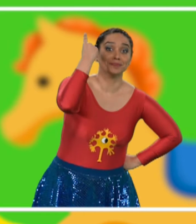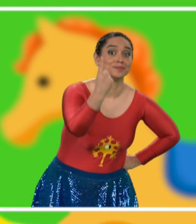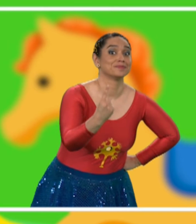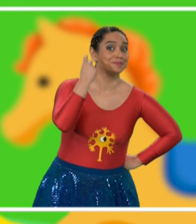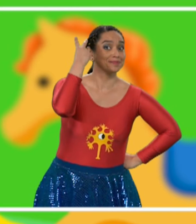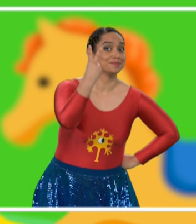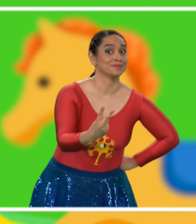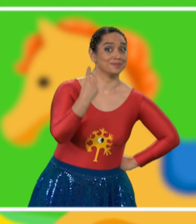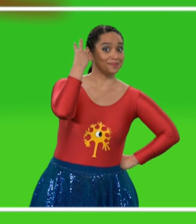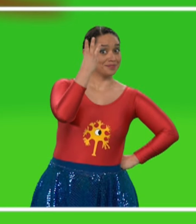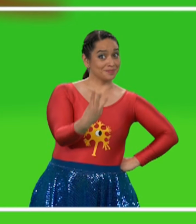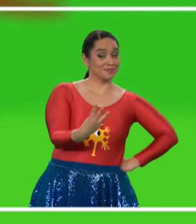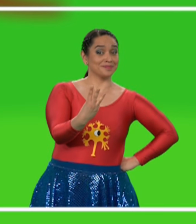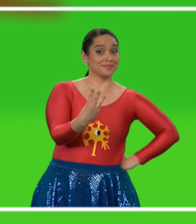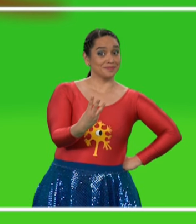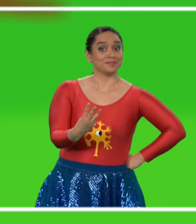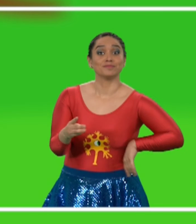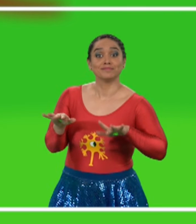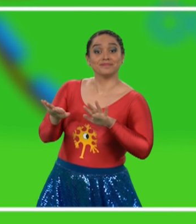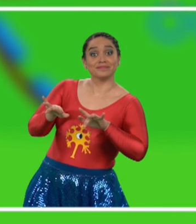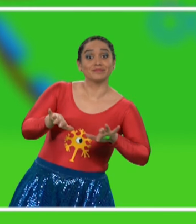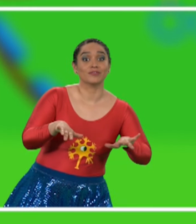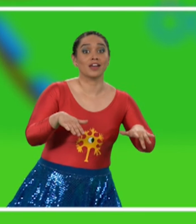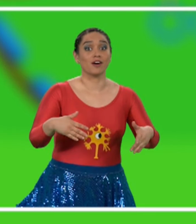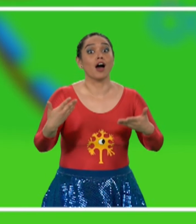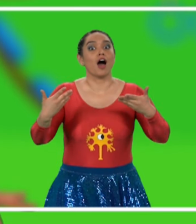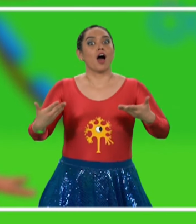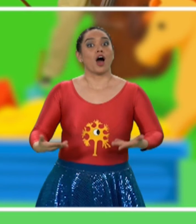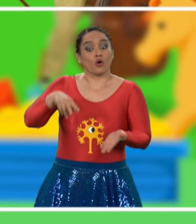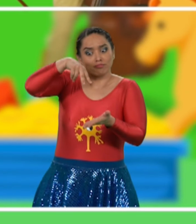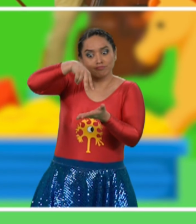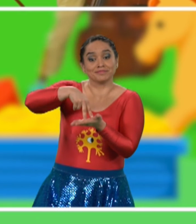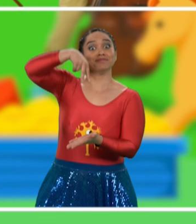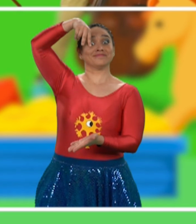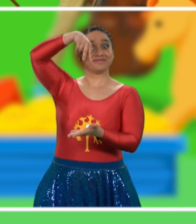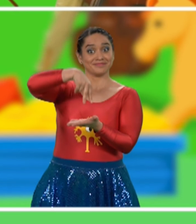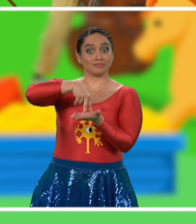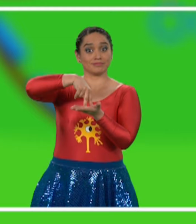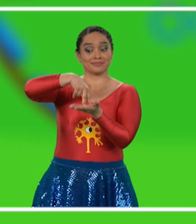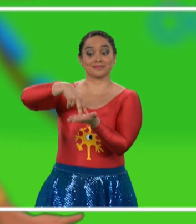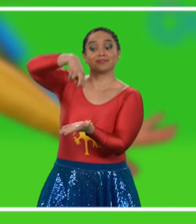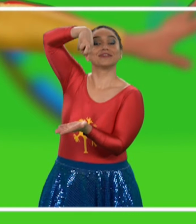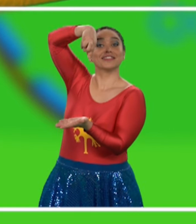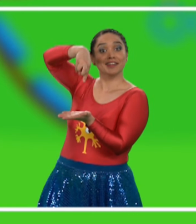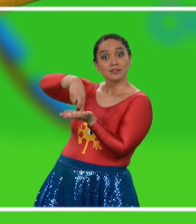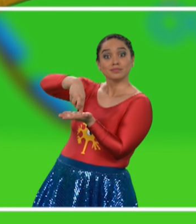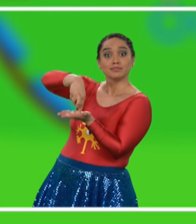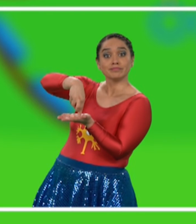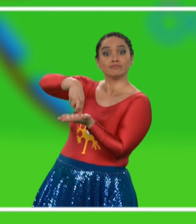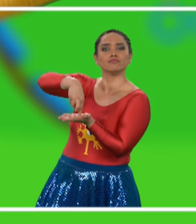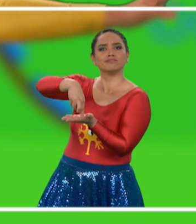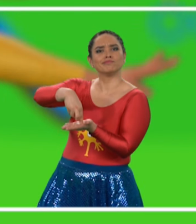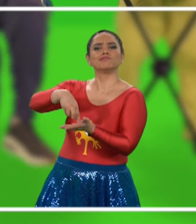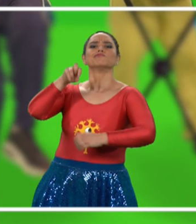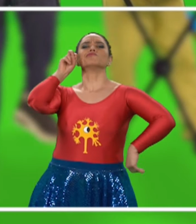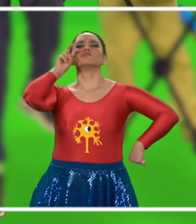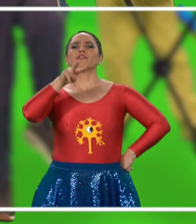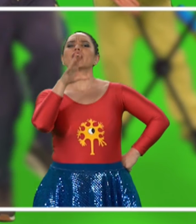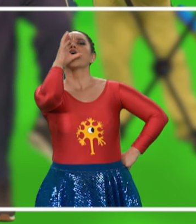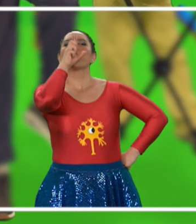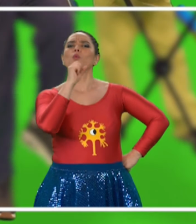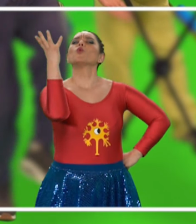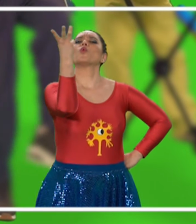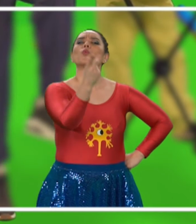aguantas a la una, a las dos y a las tres. Arriba da un salto y párate en un pie.